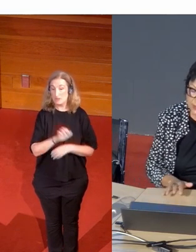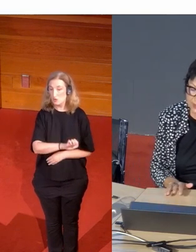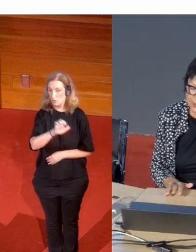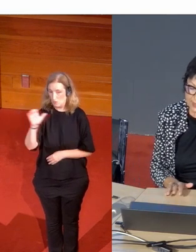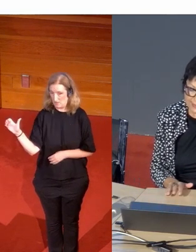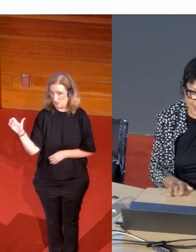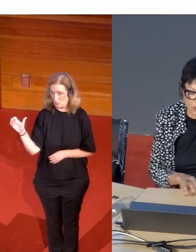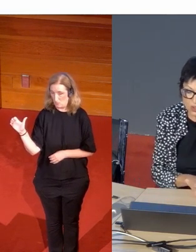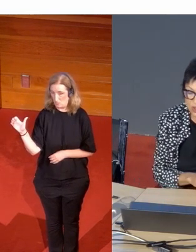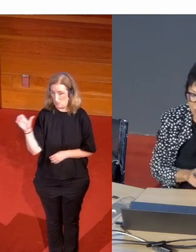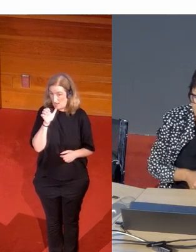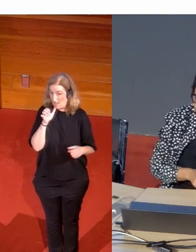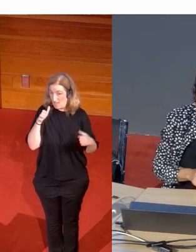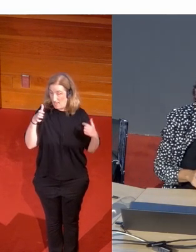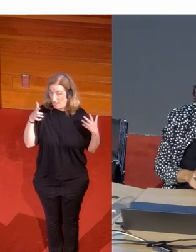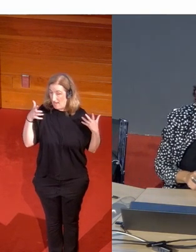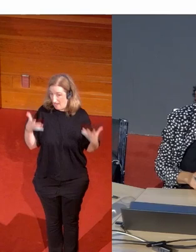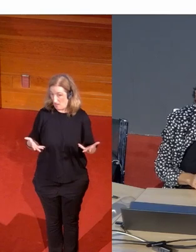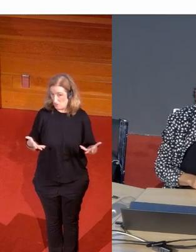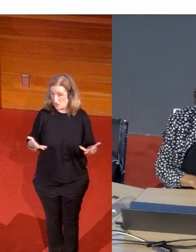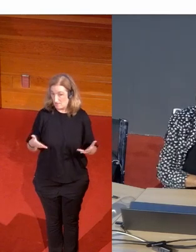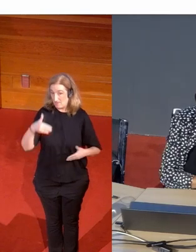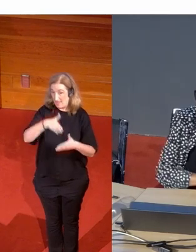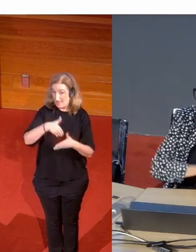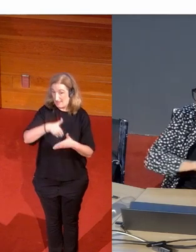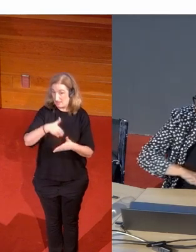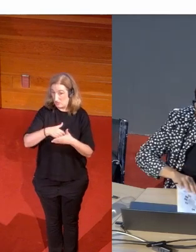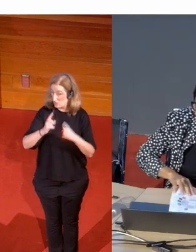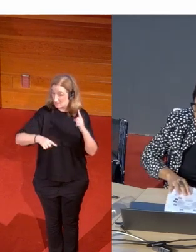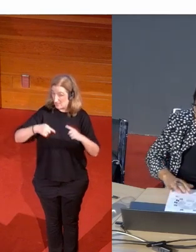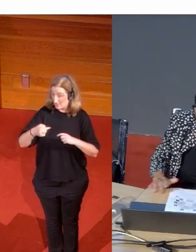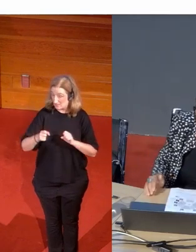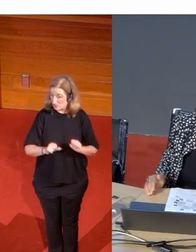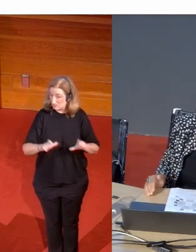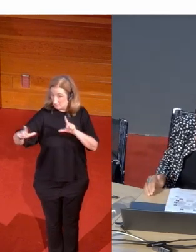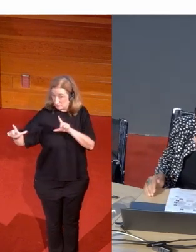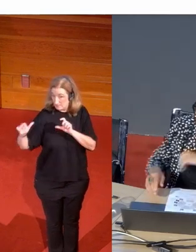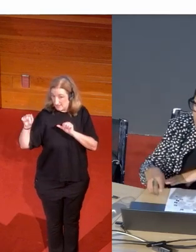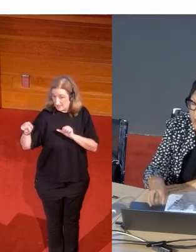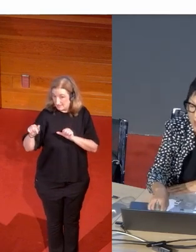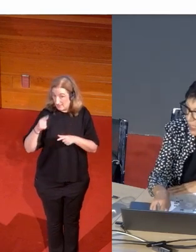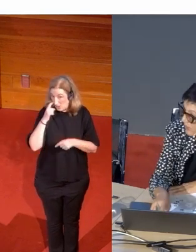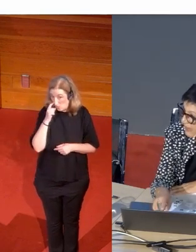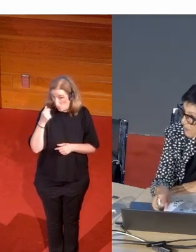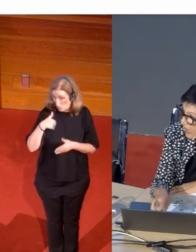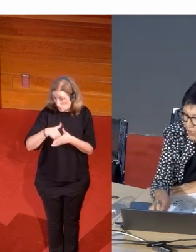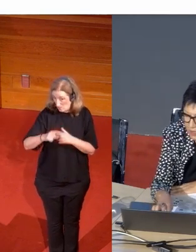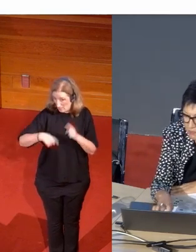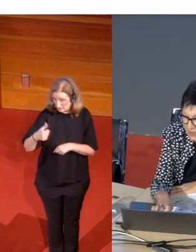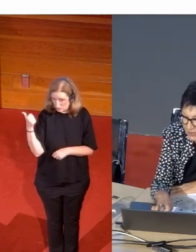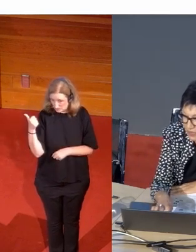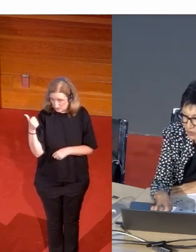europeo que tenemos después de las elecciones de junio el